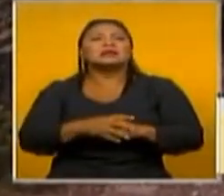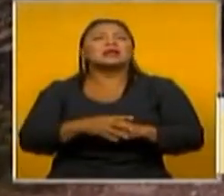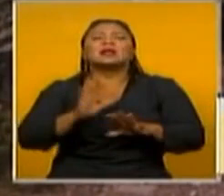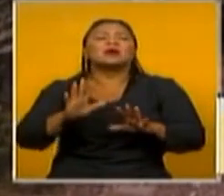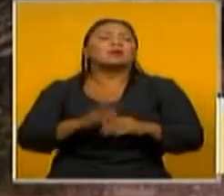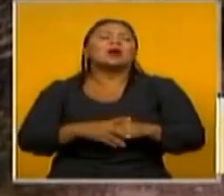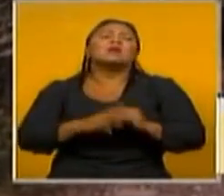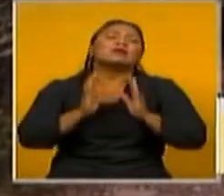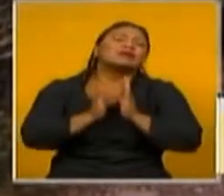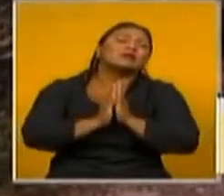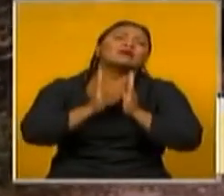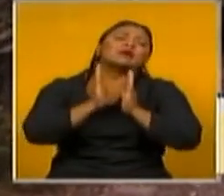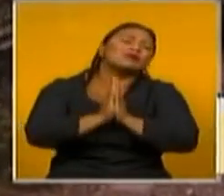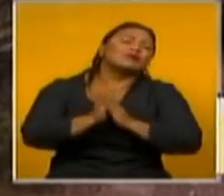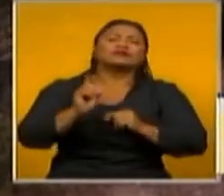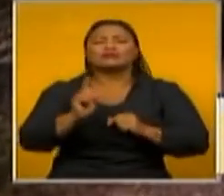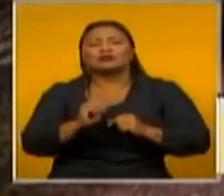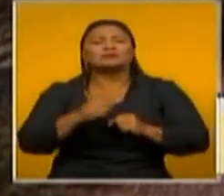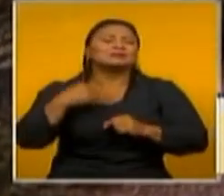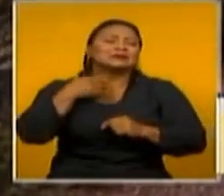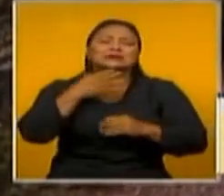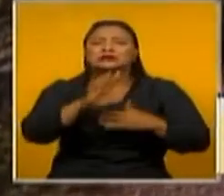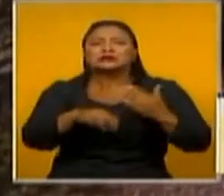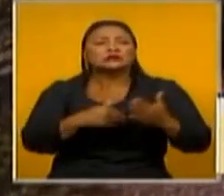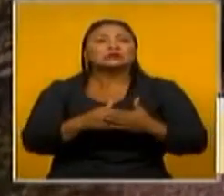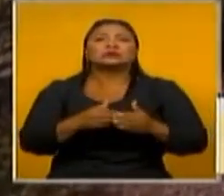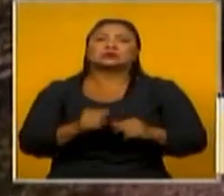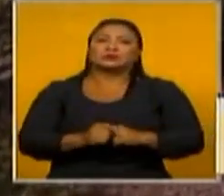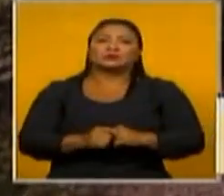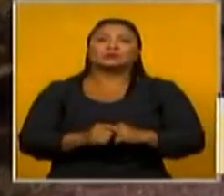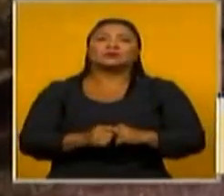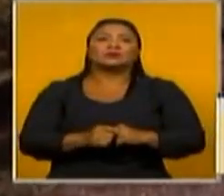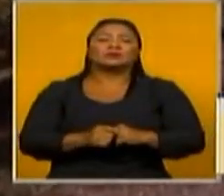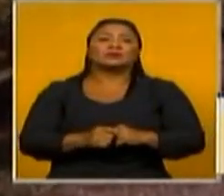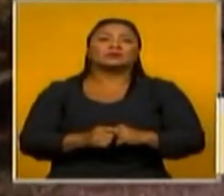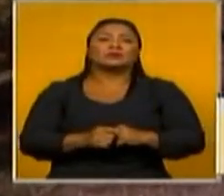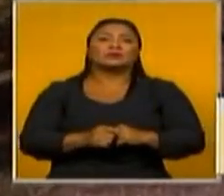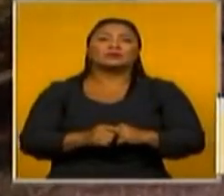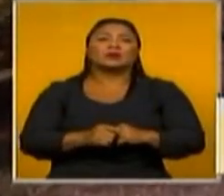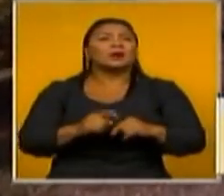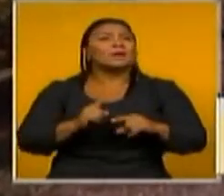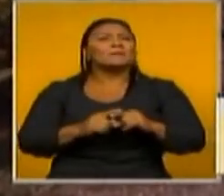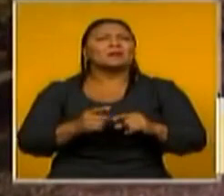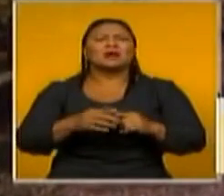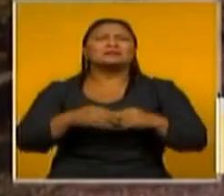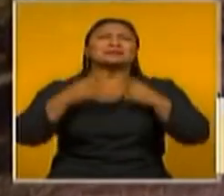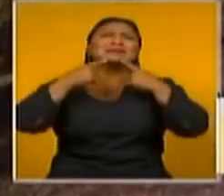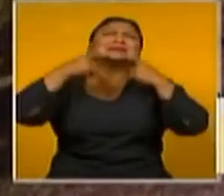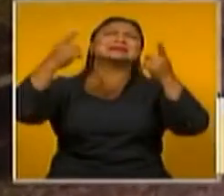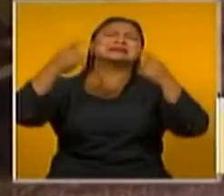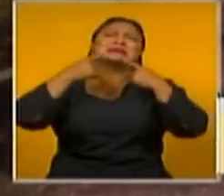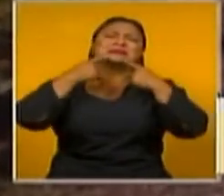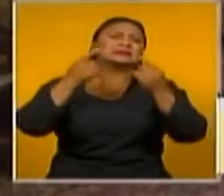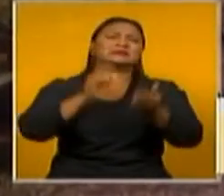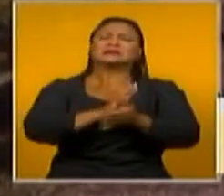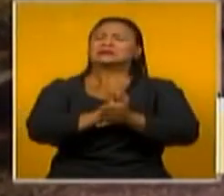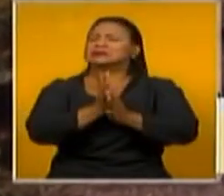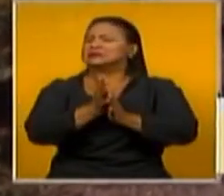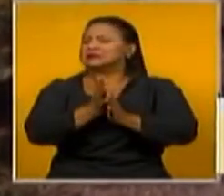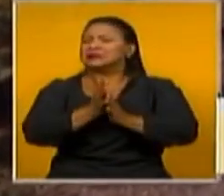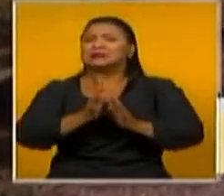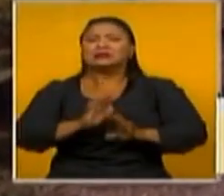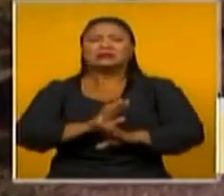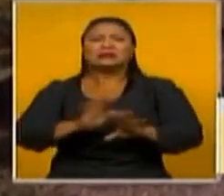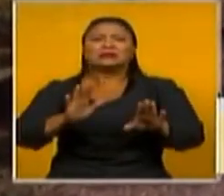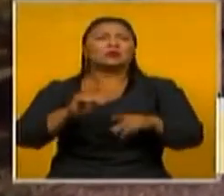nada más, que no lo hagan, que no lo hagan. Dice que habían estado una chica, ya han conocido. No gritó nada, el man no hizo nada de bulla. Simplemente